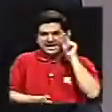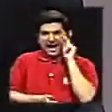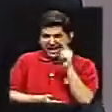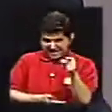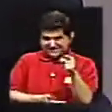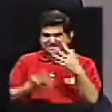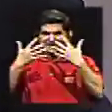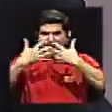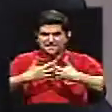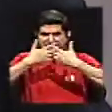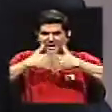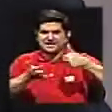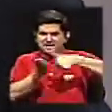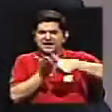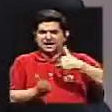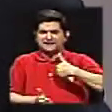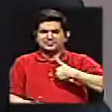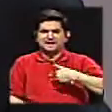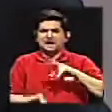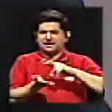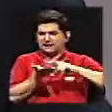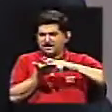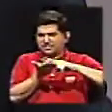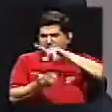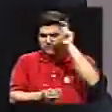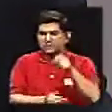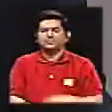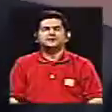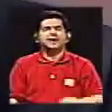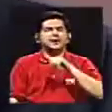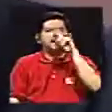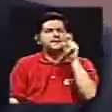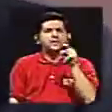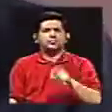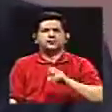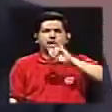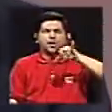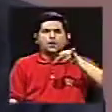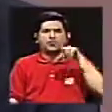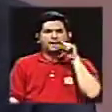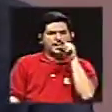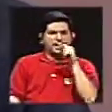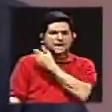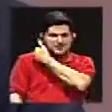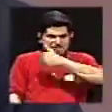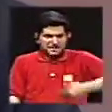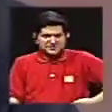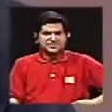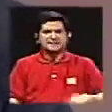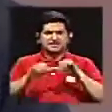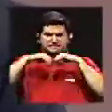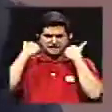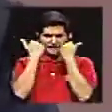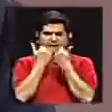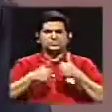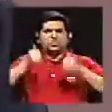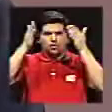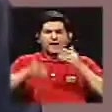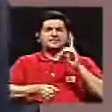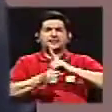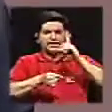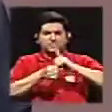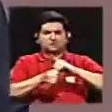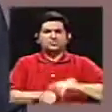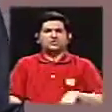electoral del PLN? Déjeme hacerle una pregunta. ¿Don Jorge está en este programa como presidente de ANTEC o como candidato a diputado